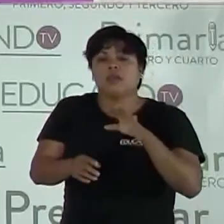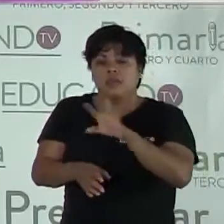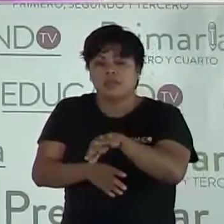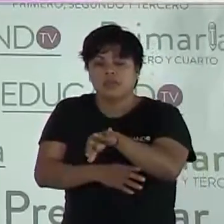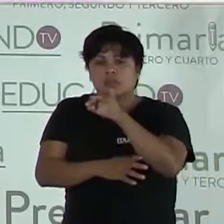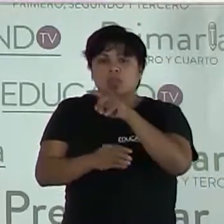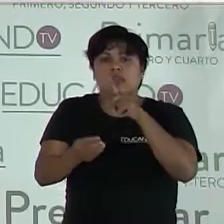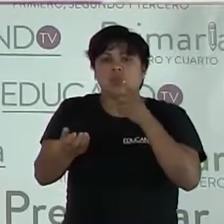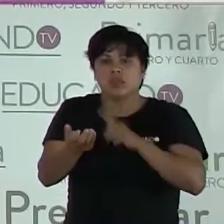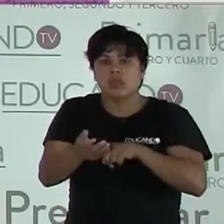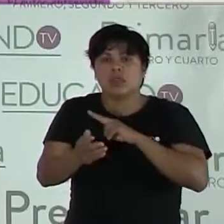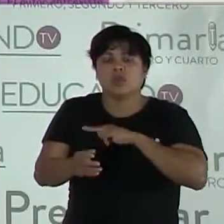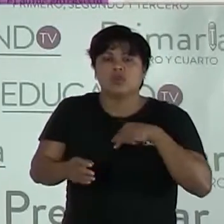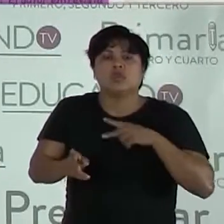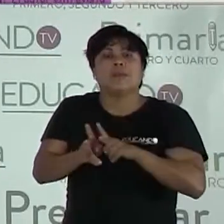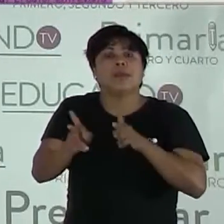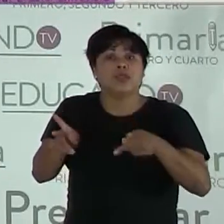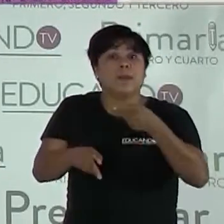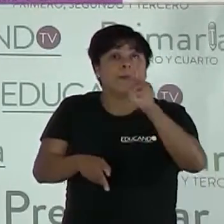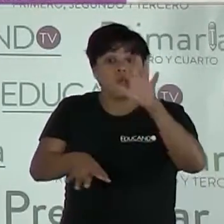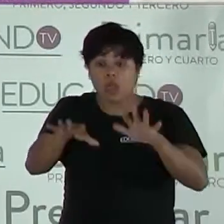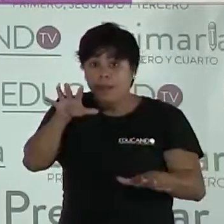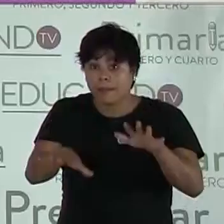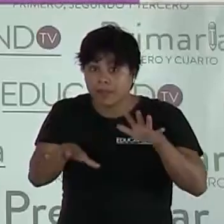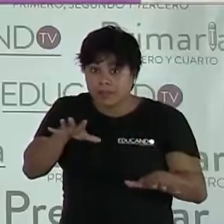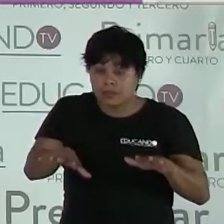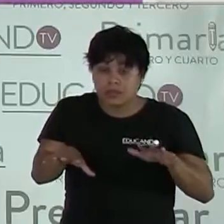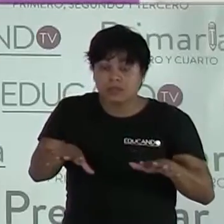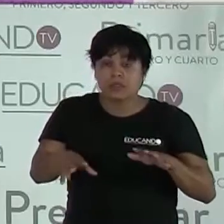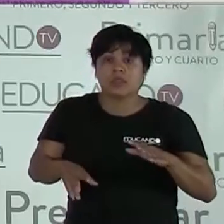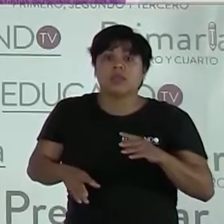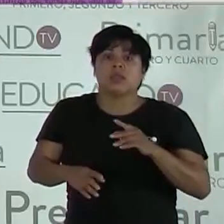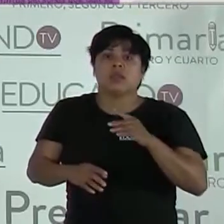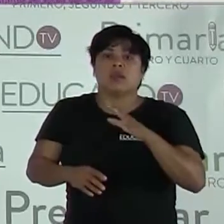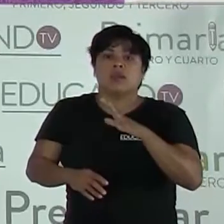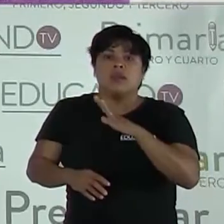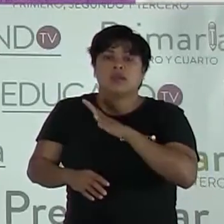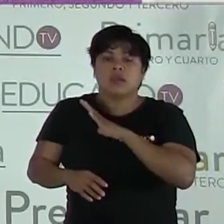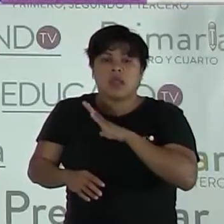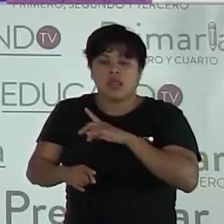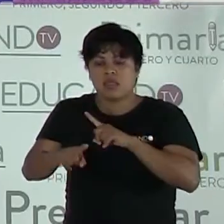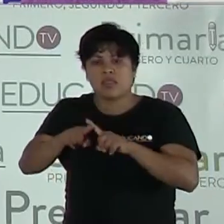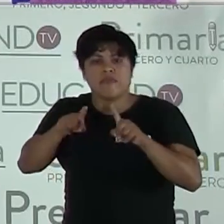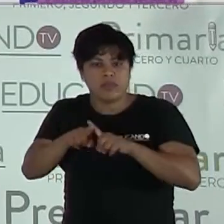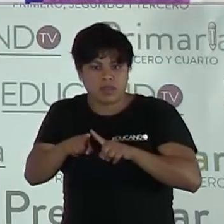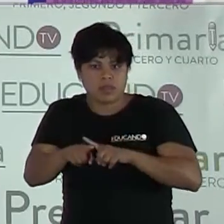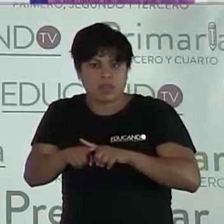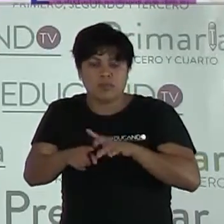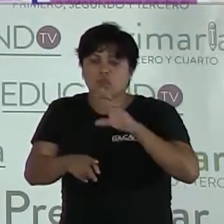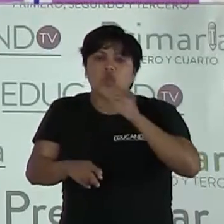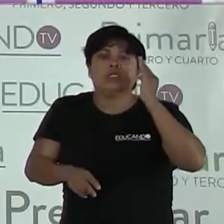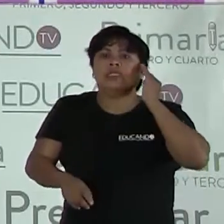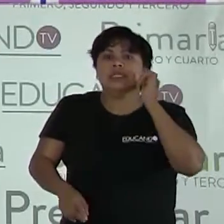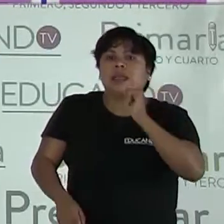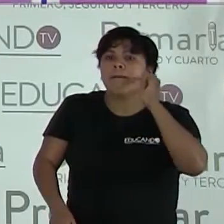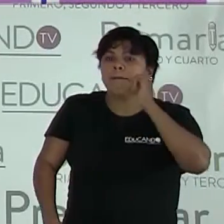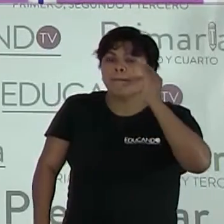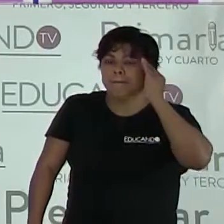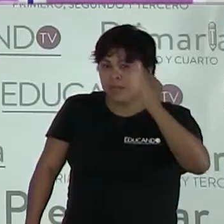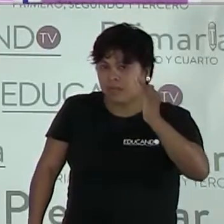encontrar dentro de nuestro periódico, pero a veces va a ser por temporalidad, no todo el